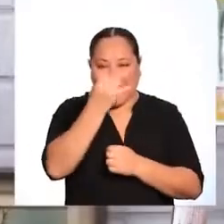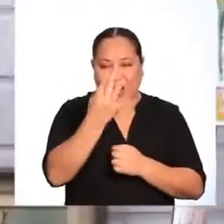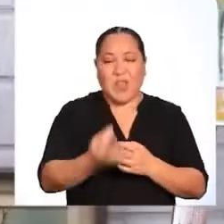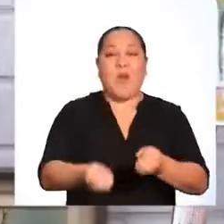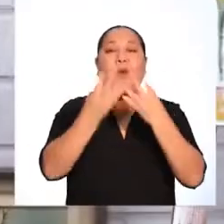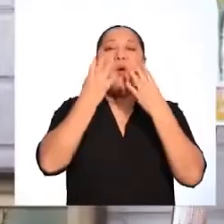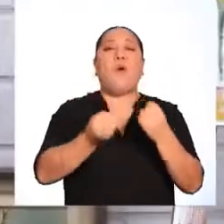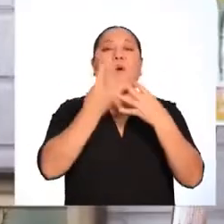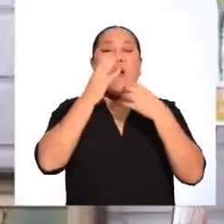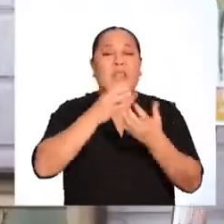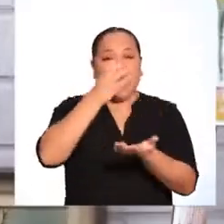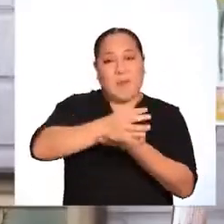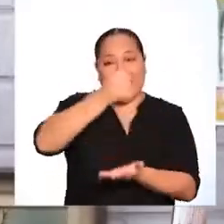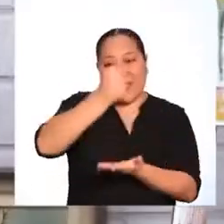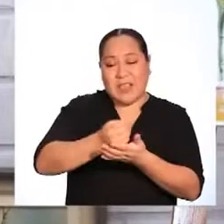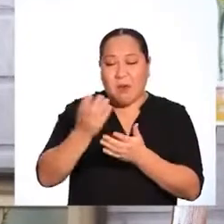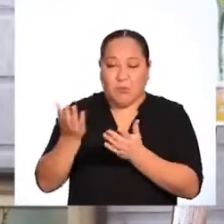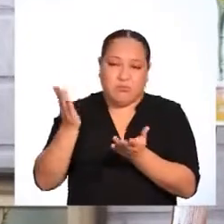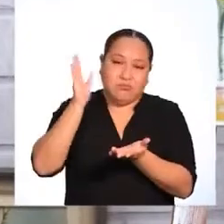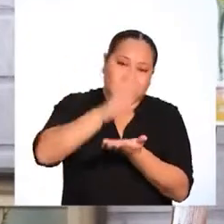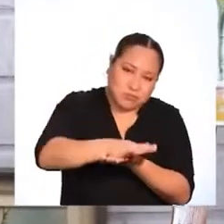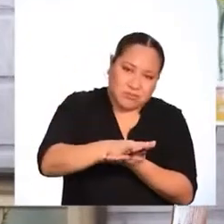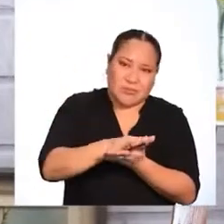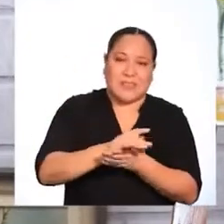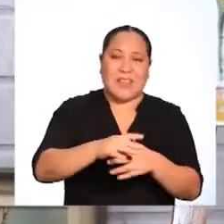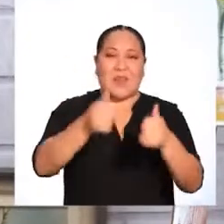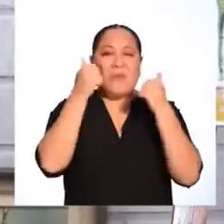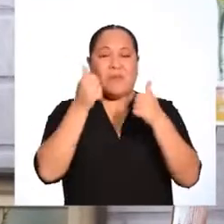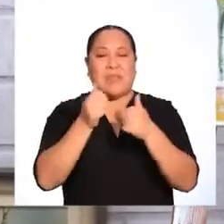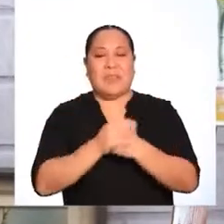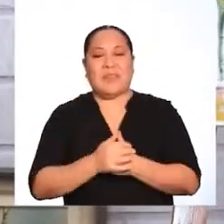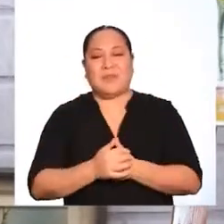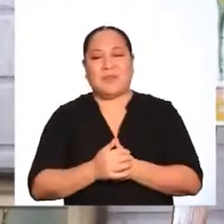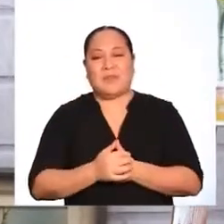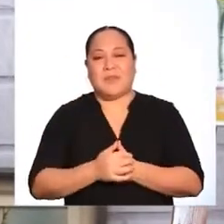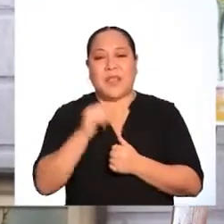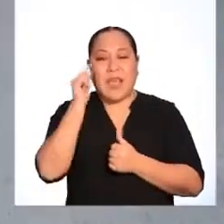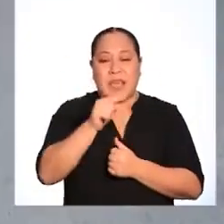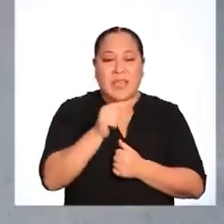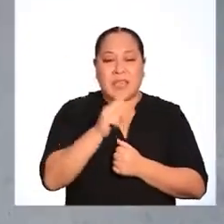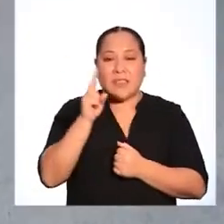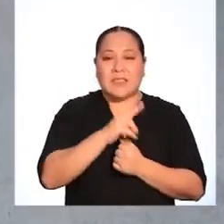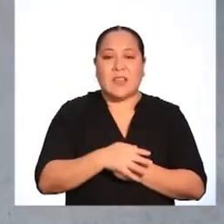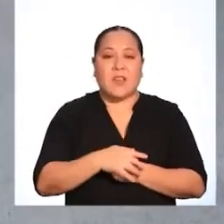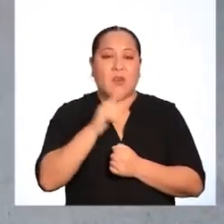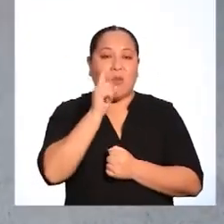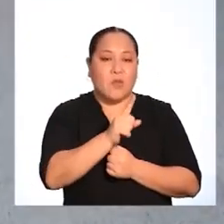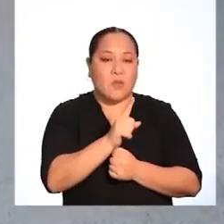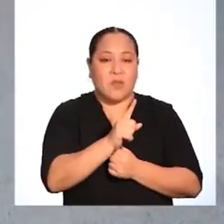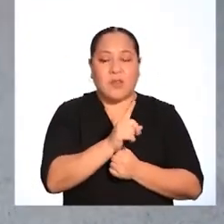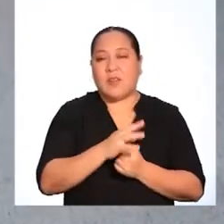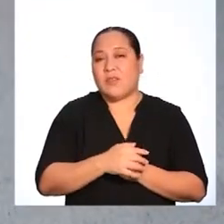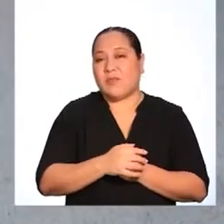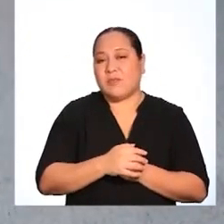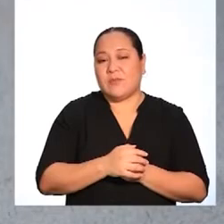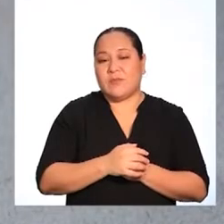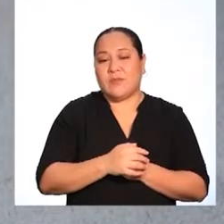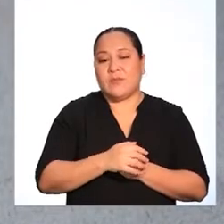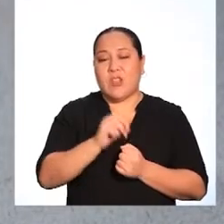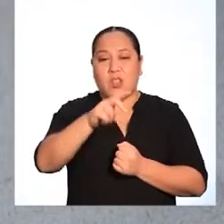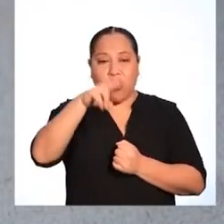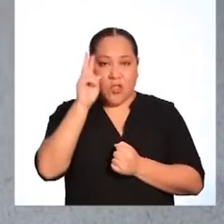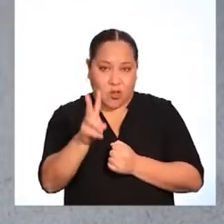vamos a contar cuántas botellas tuve está y ya está 1 una